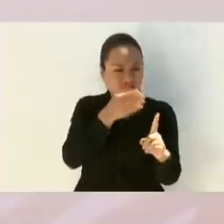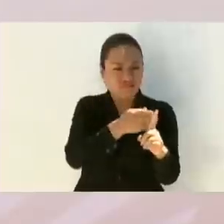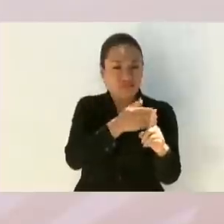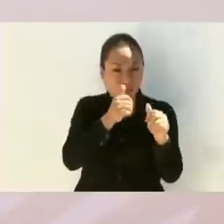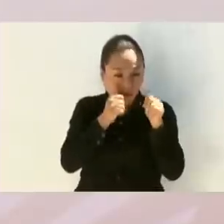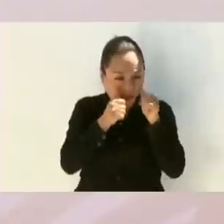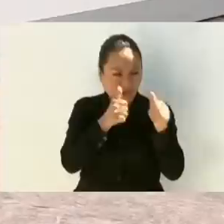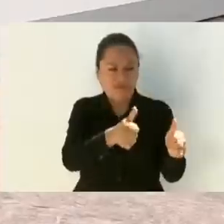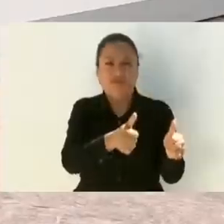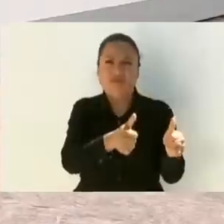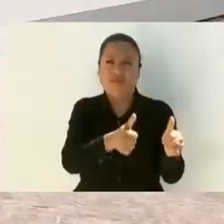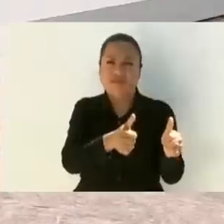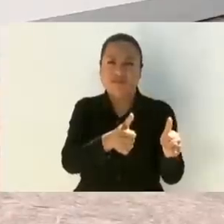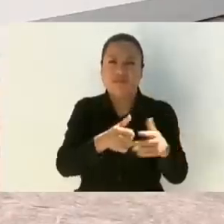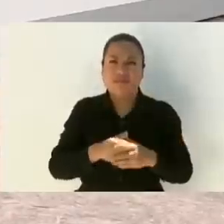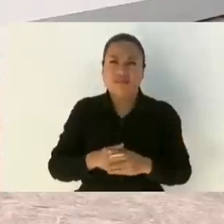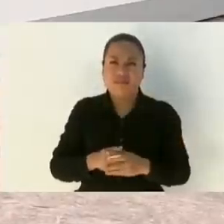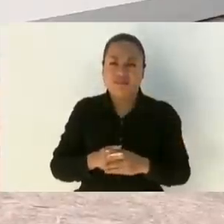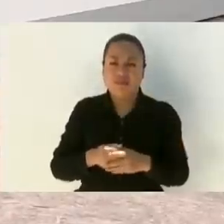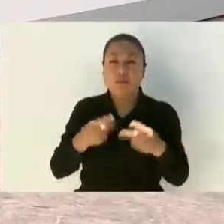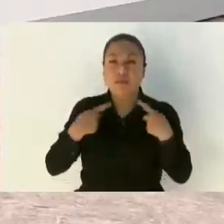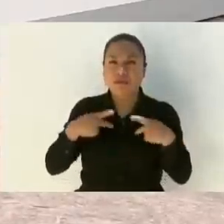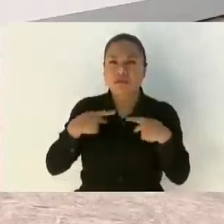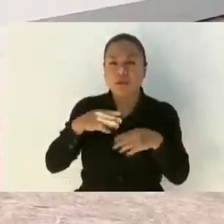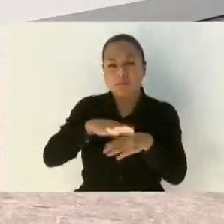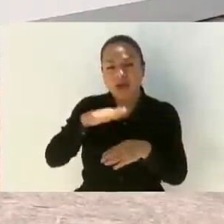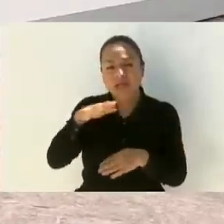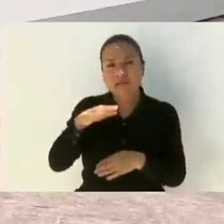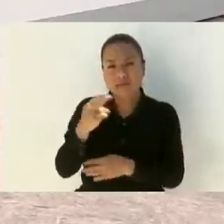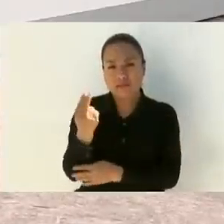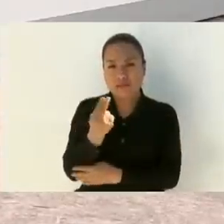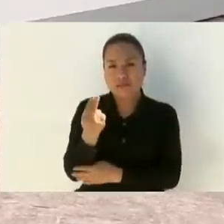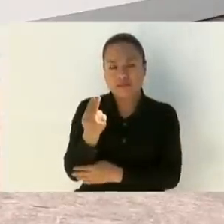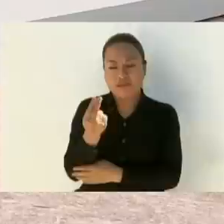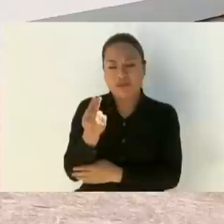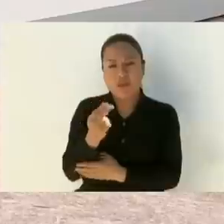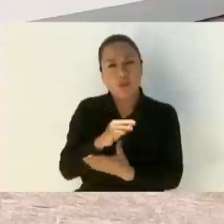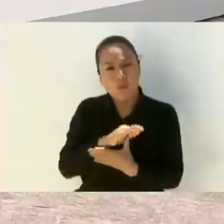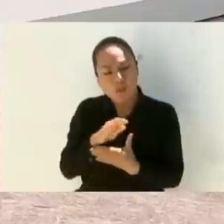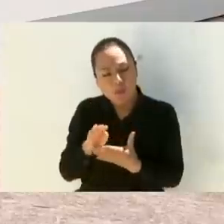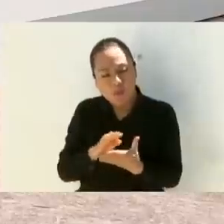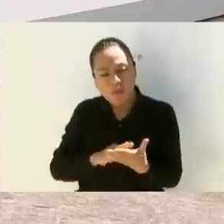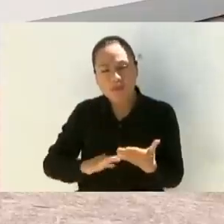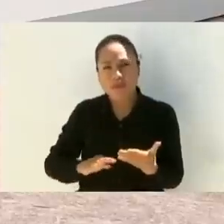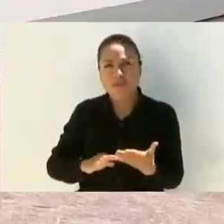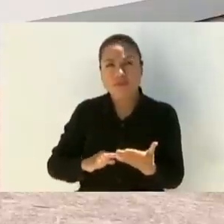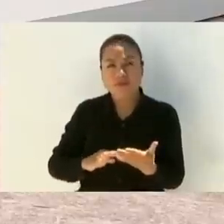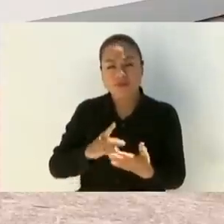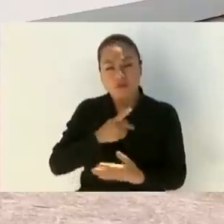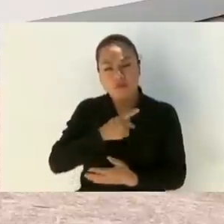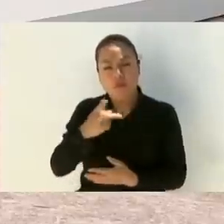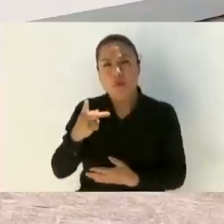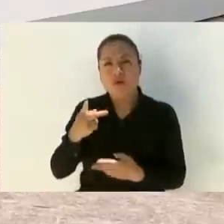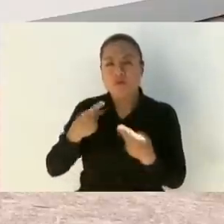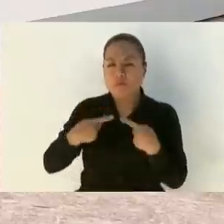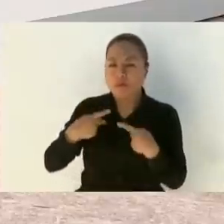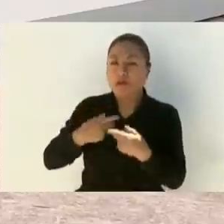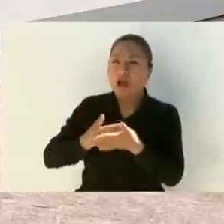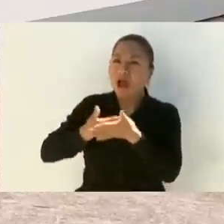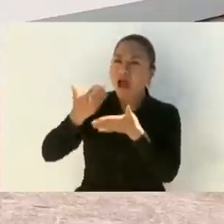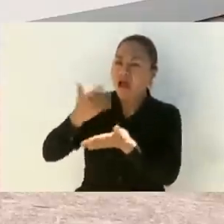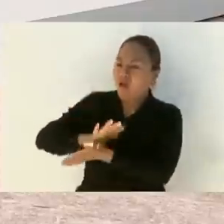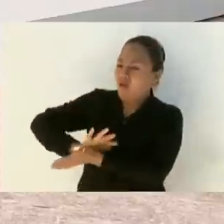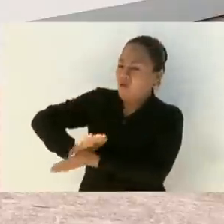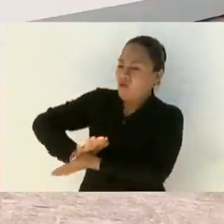más pobre, a la gente marginada, olvidada,